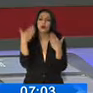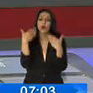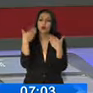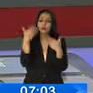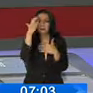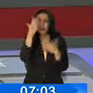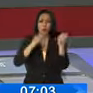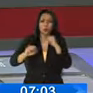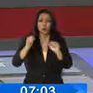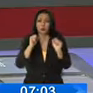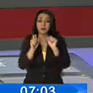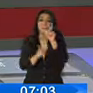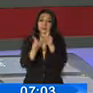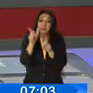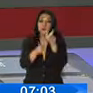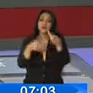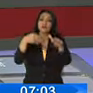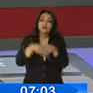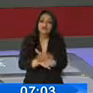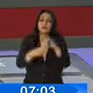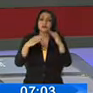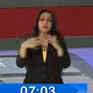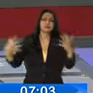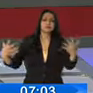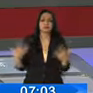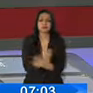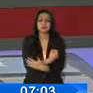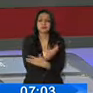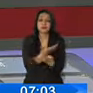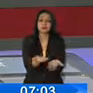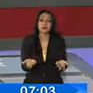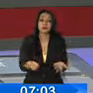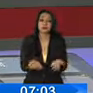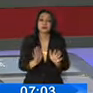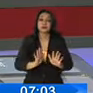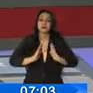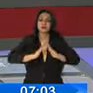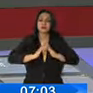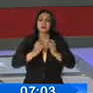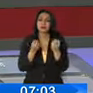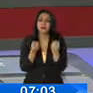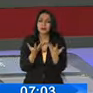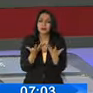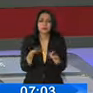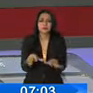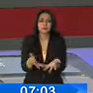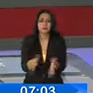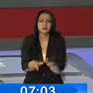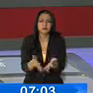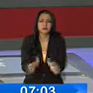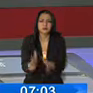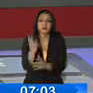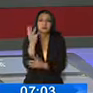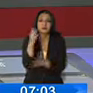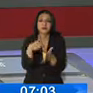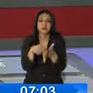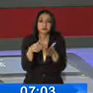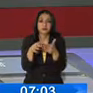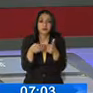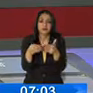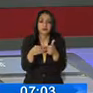que varios antisociales ingresaron para sustraerse objetos de valor. El monto del robo ascendería a